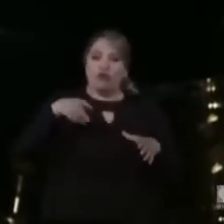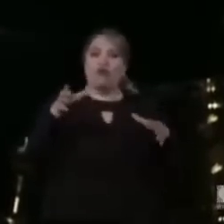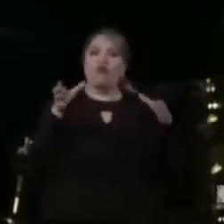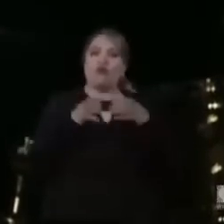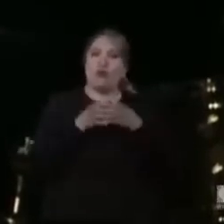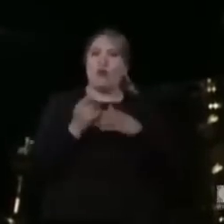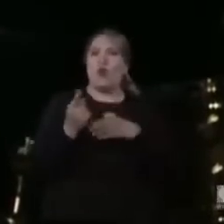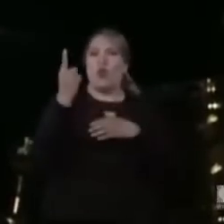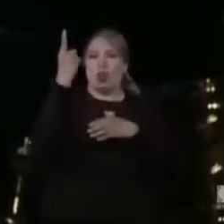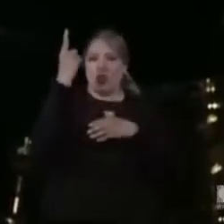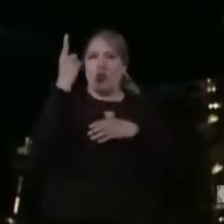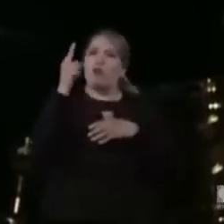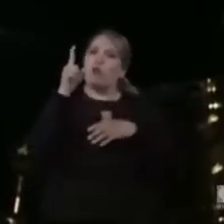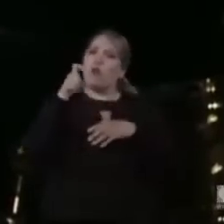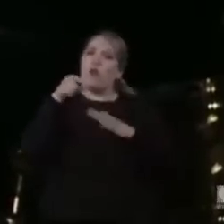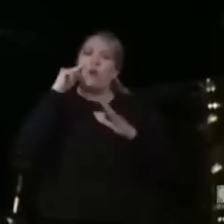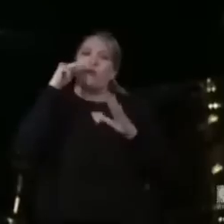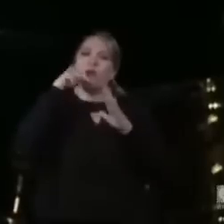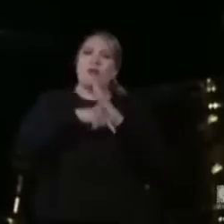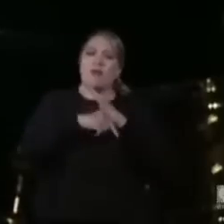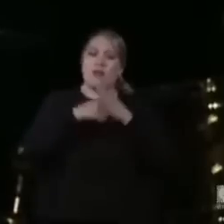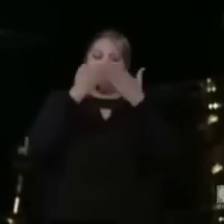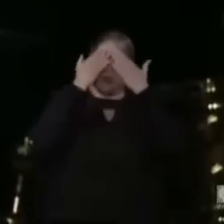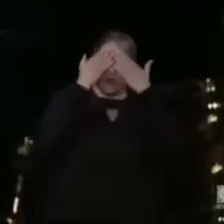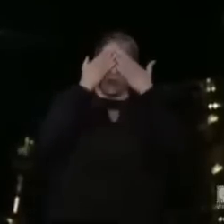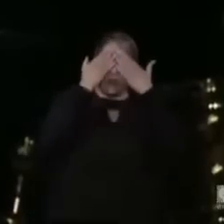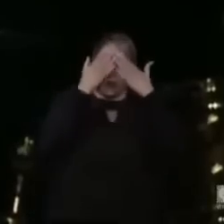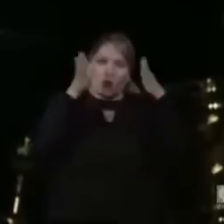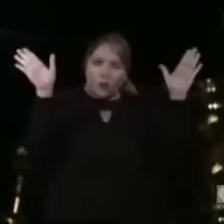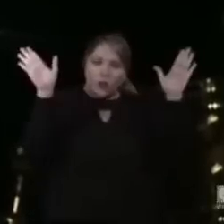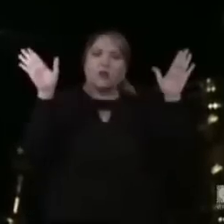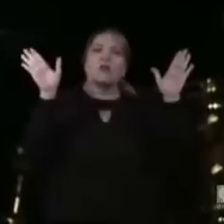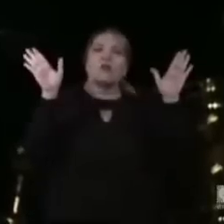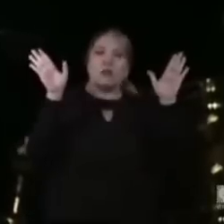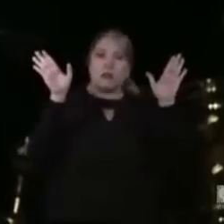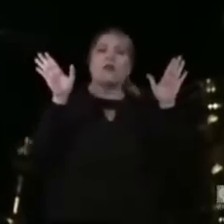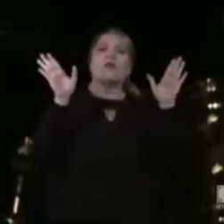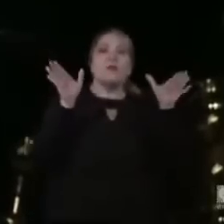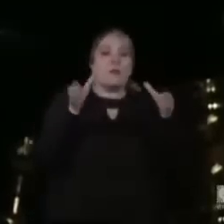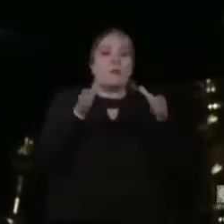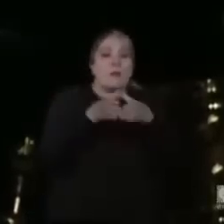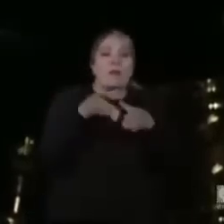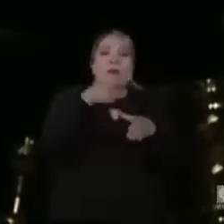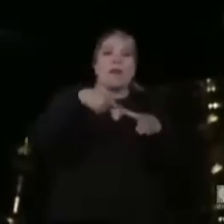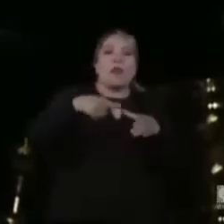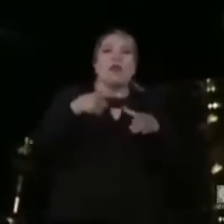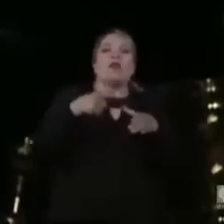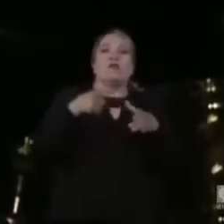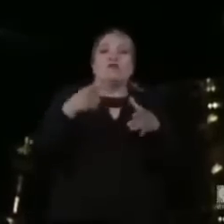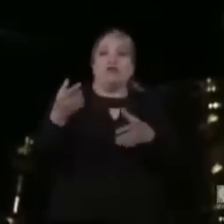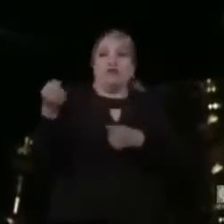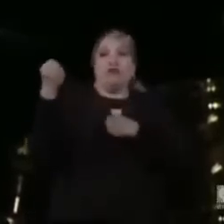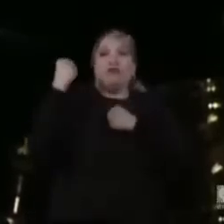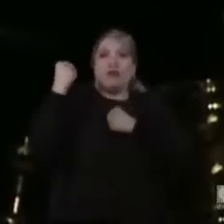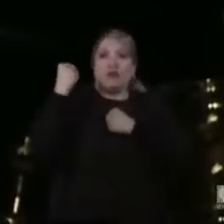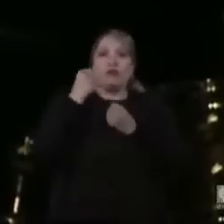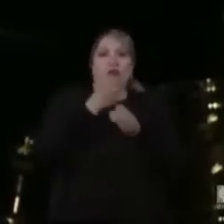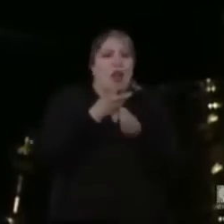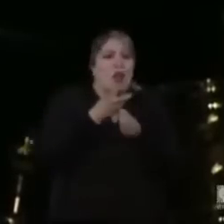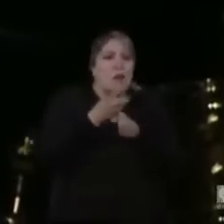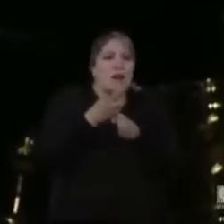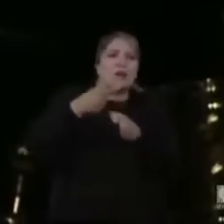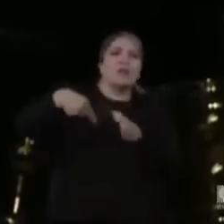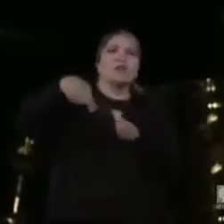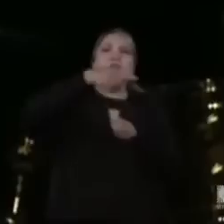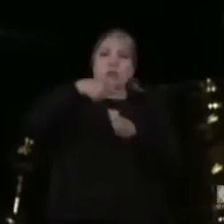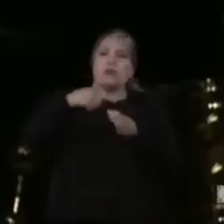políticos profundizar la democracia mediante la exclusión definitiva de las armas del escenario de lo público y